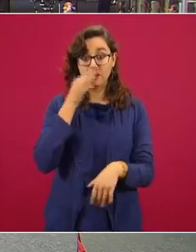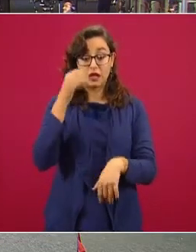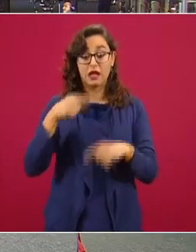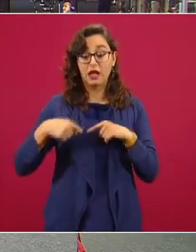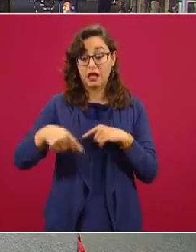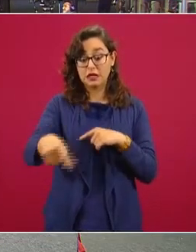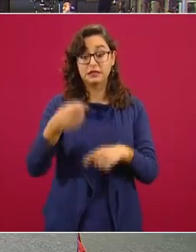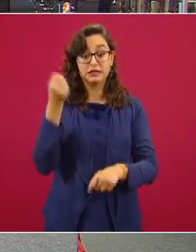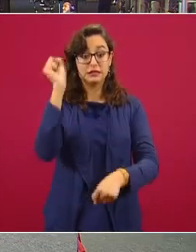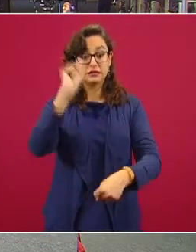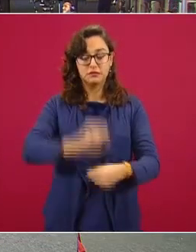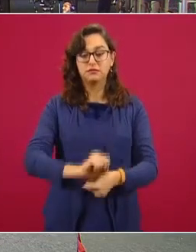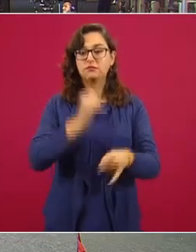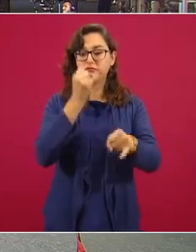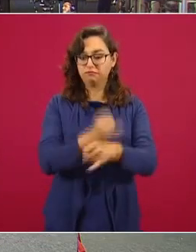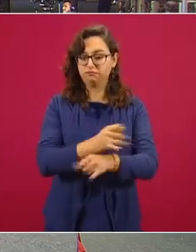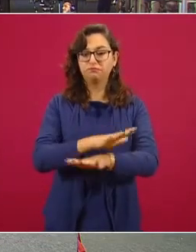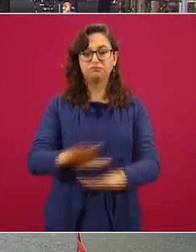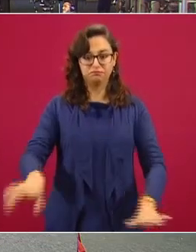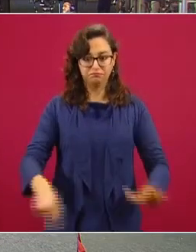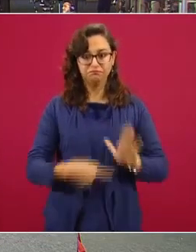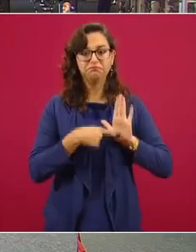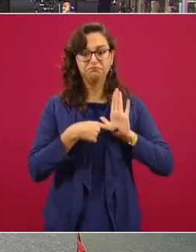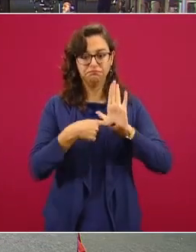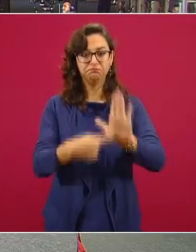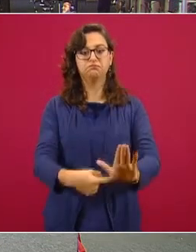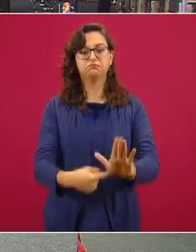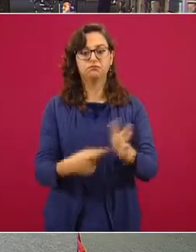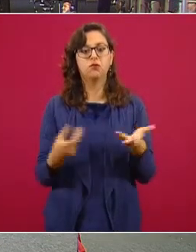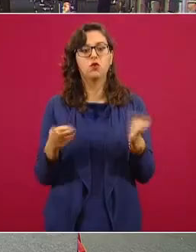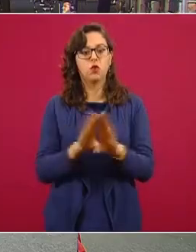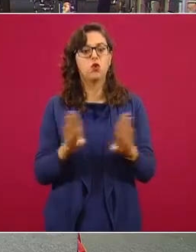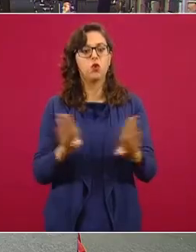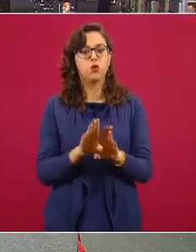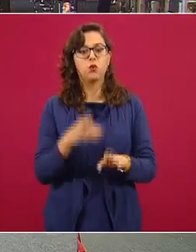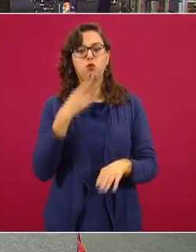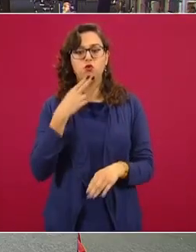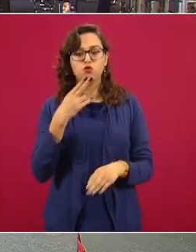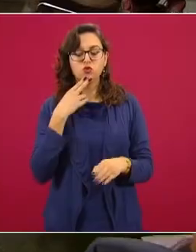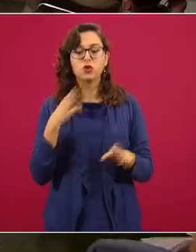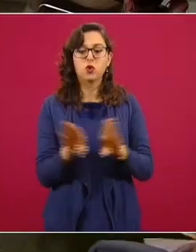informe sobre estos fideicomisos, cómo se manejaban.